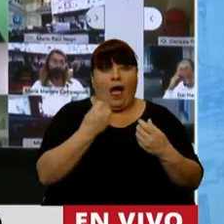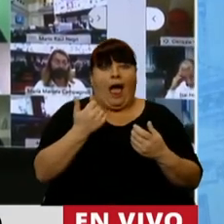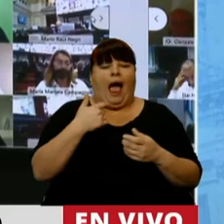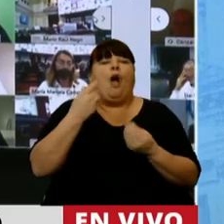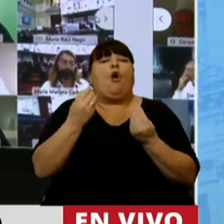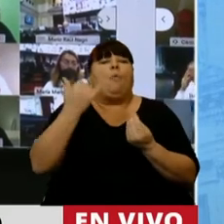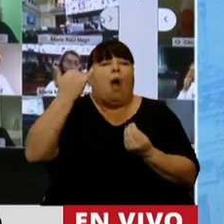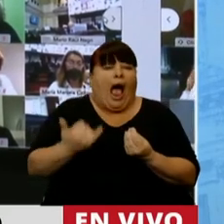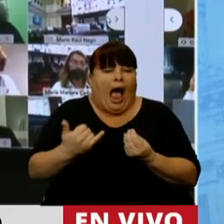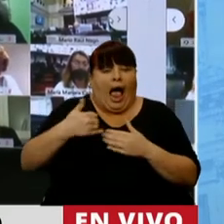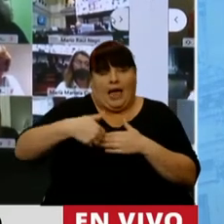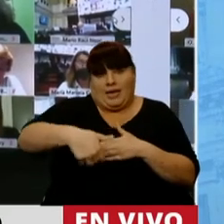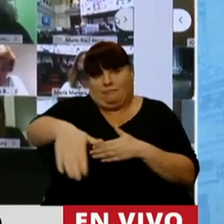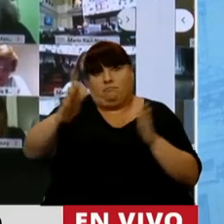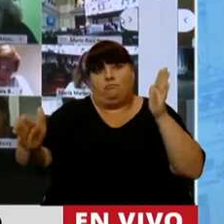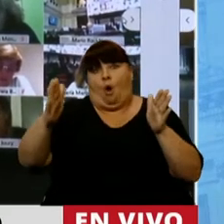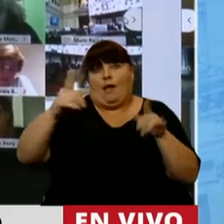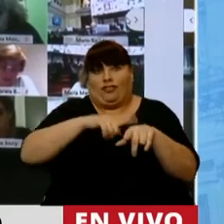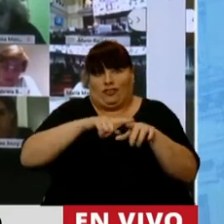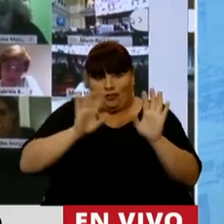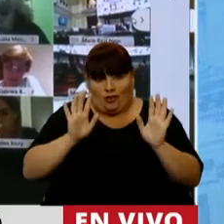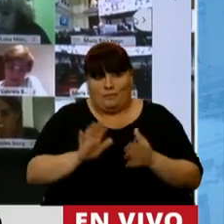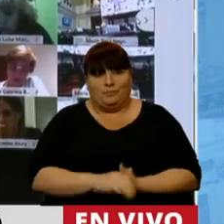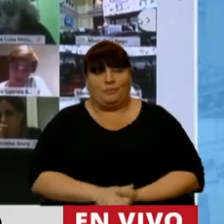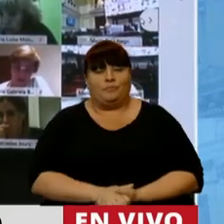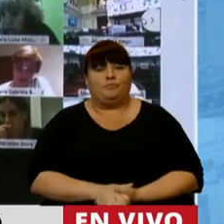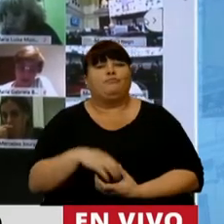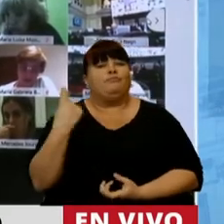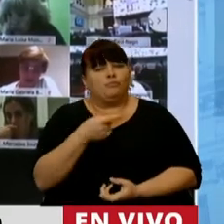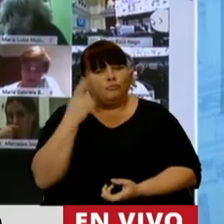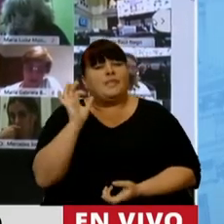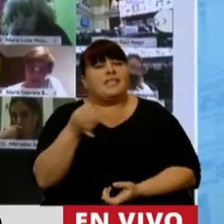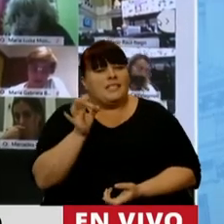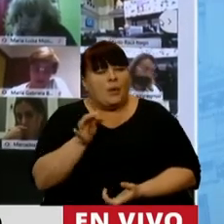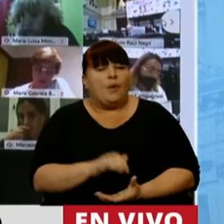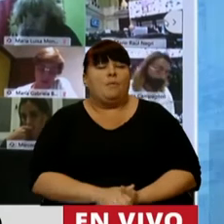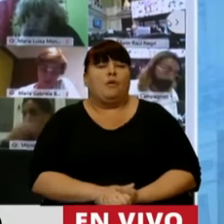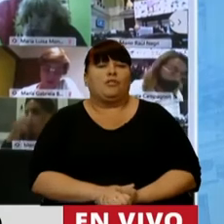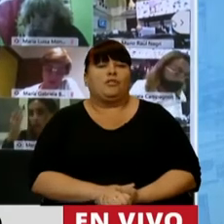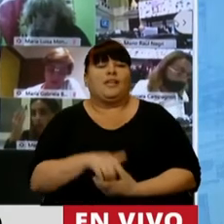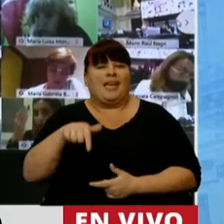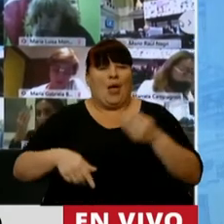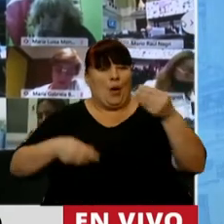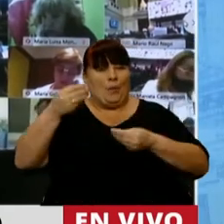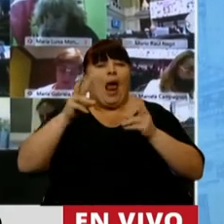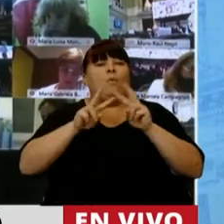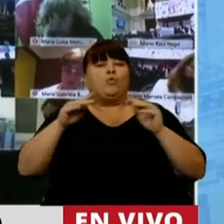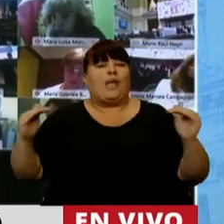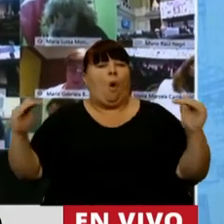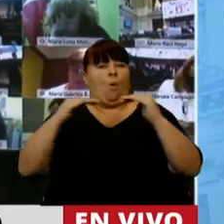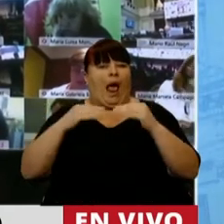van a contar en un periodo determinado. Sabemos también que en este balance